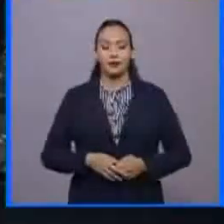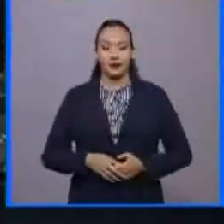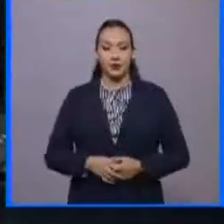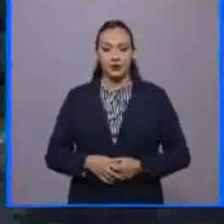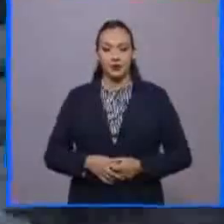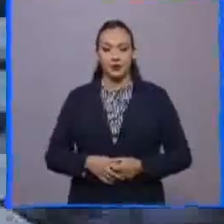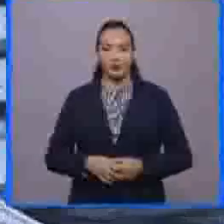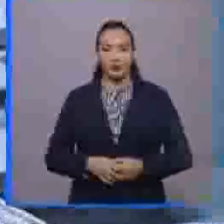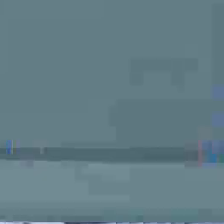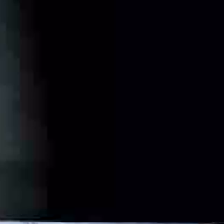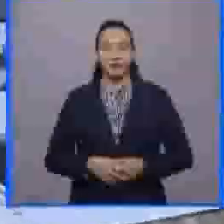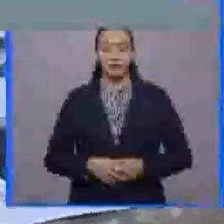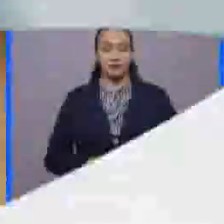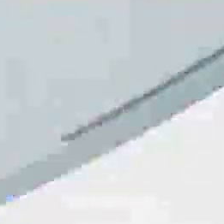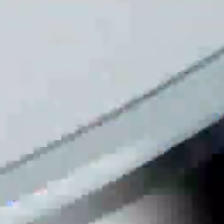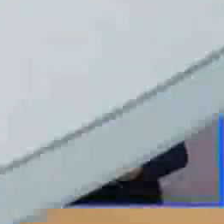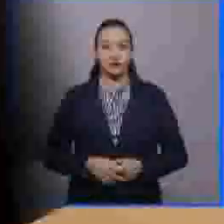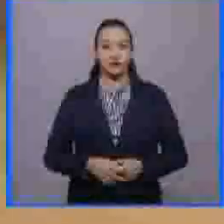repetirse.